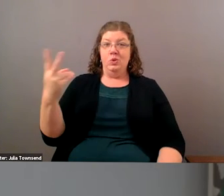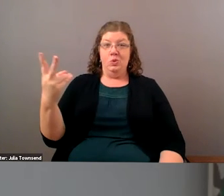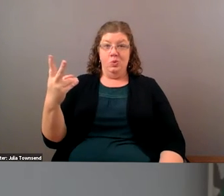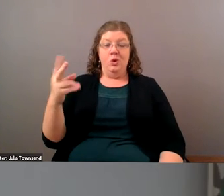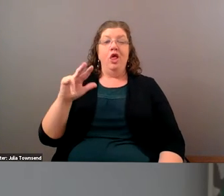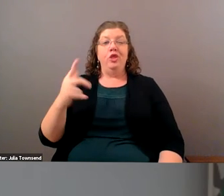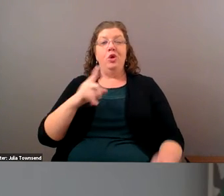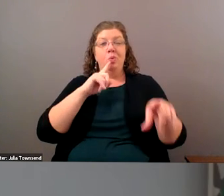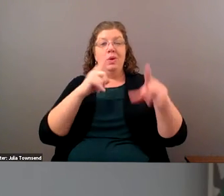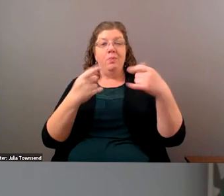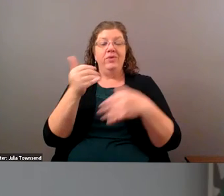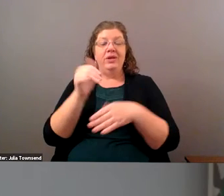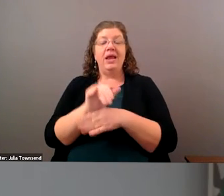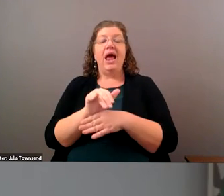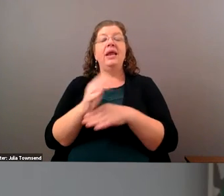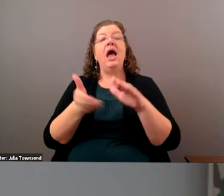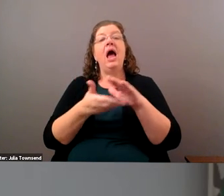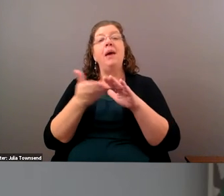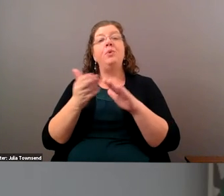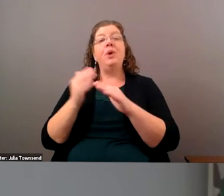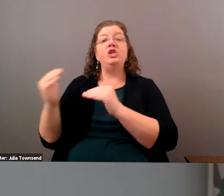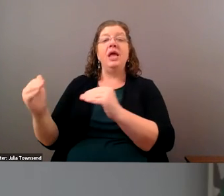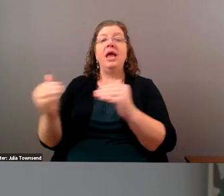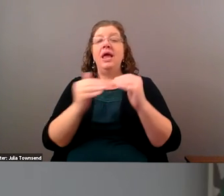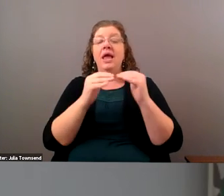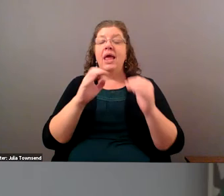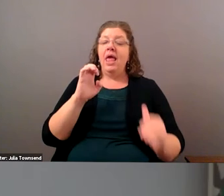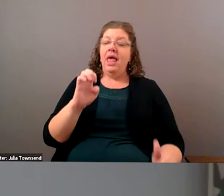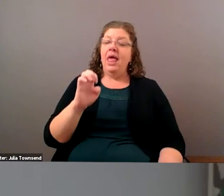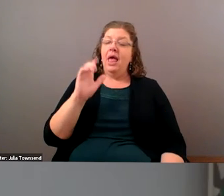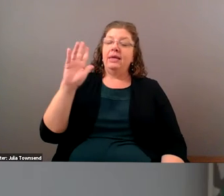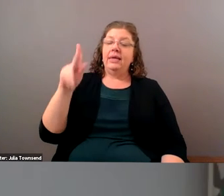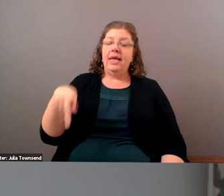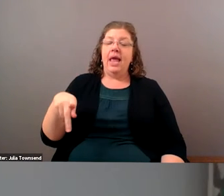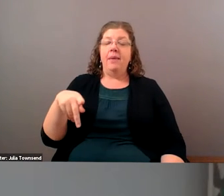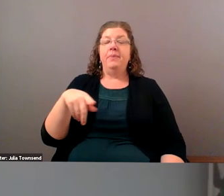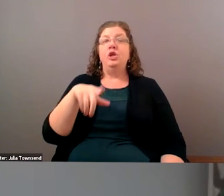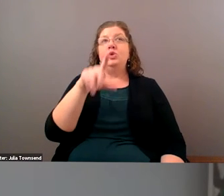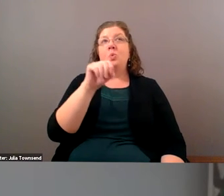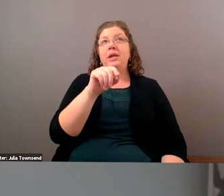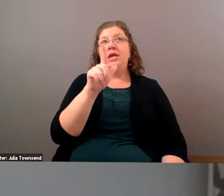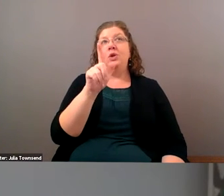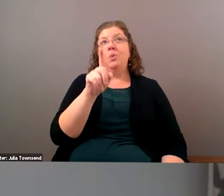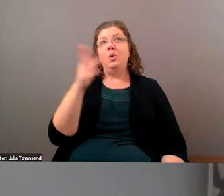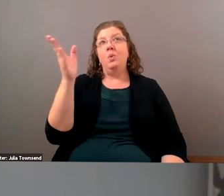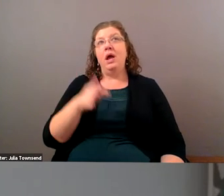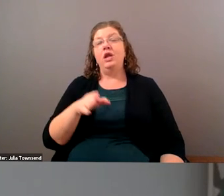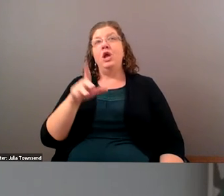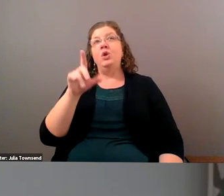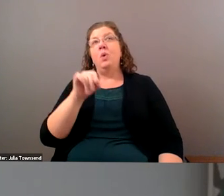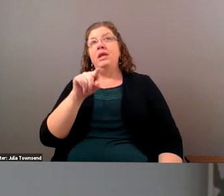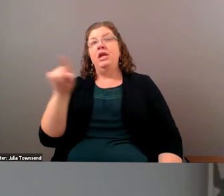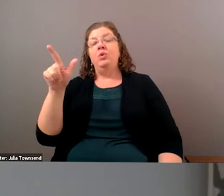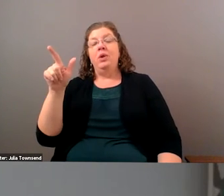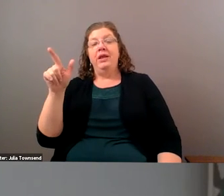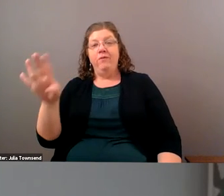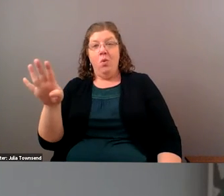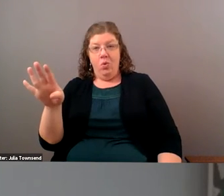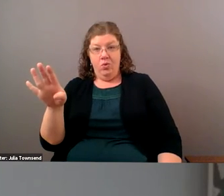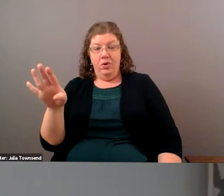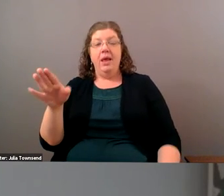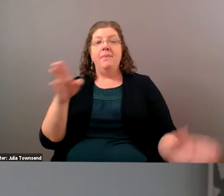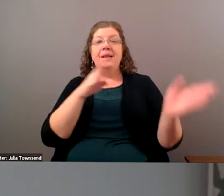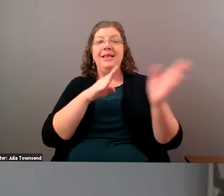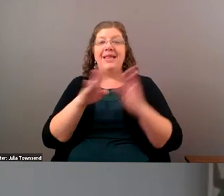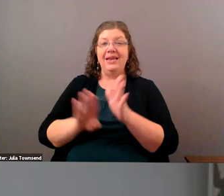es poniendo en práctica la equidad. Informe actualizado sobre el desarrollo del plan LCAP para el ciclo 2021 y 2024. Y